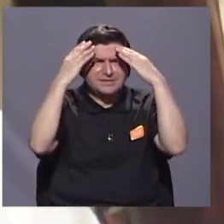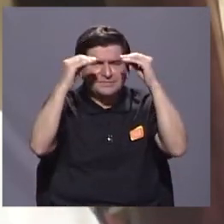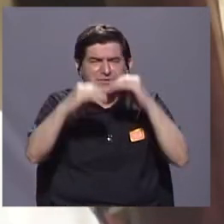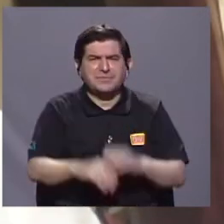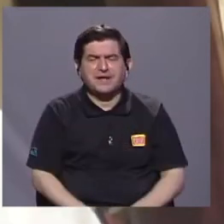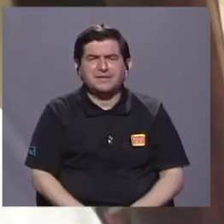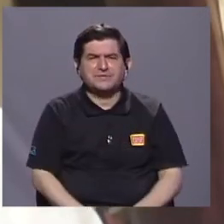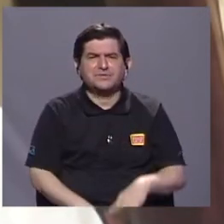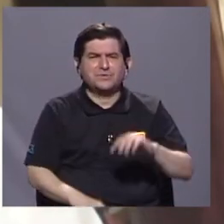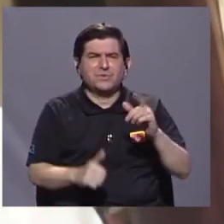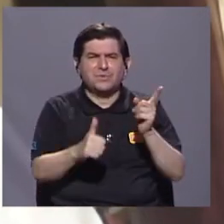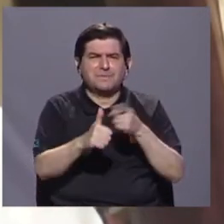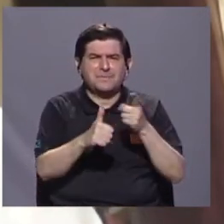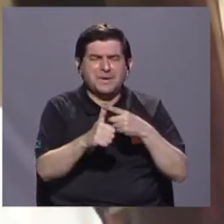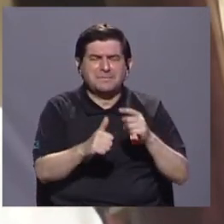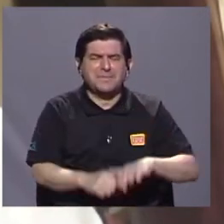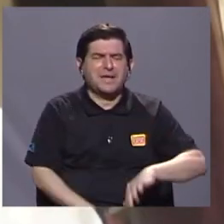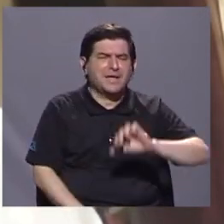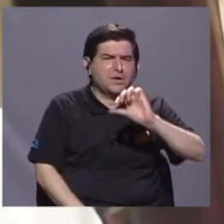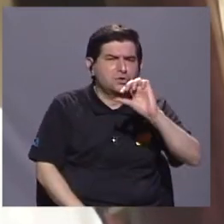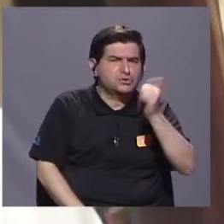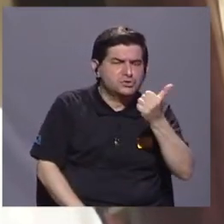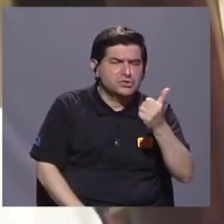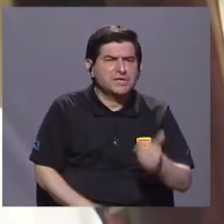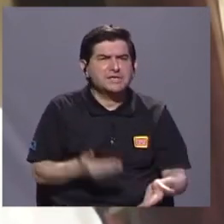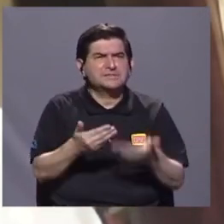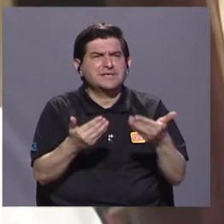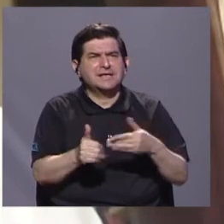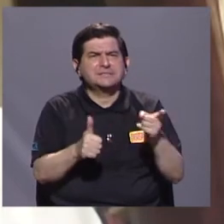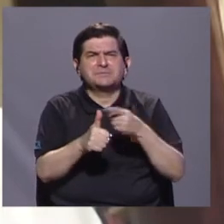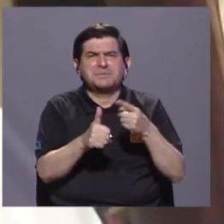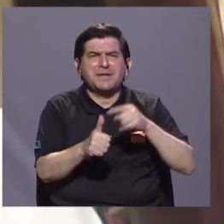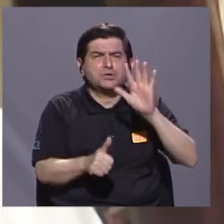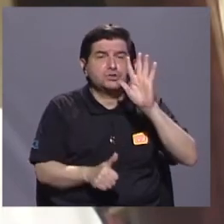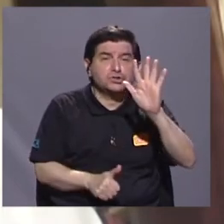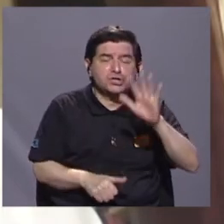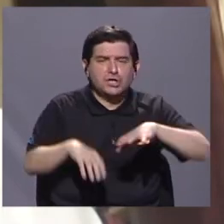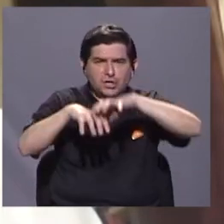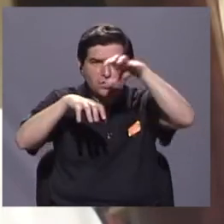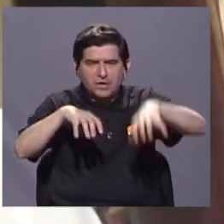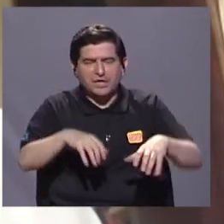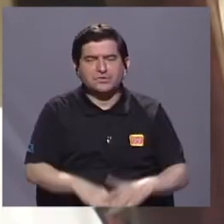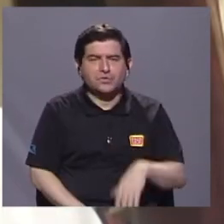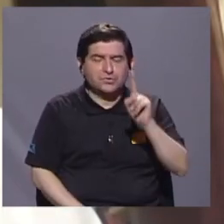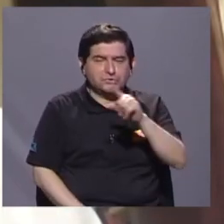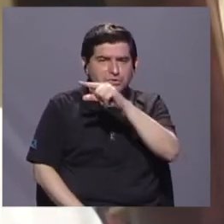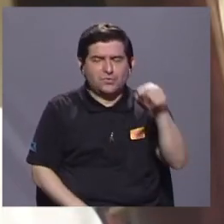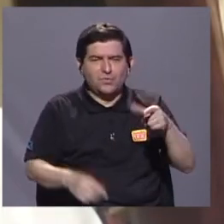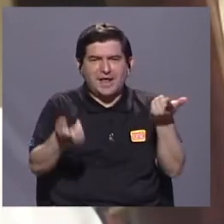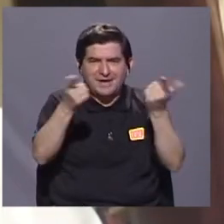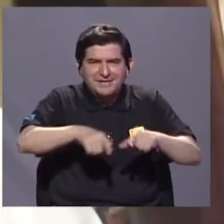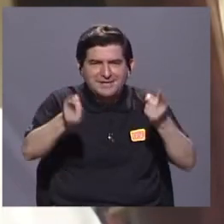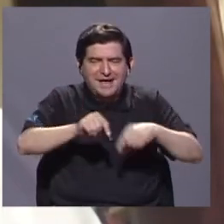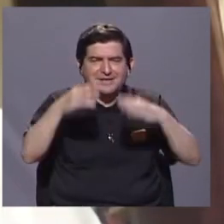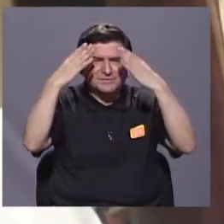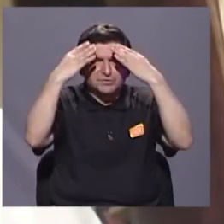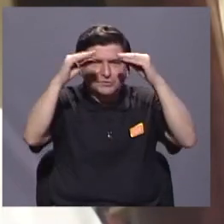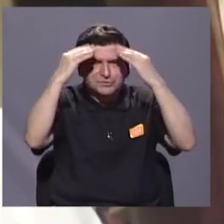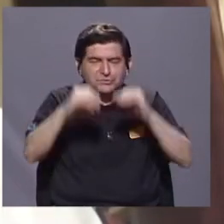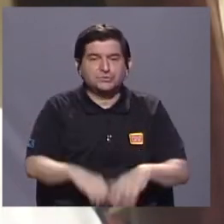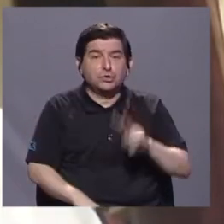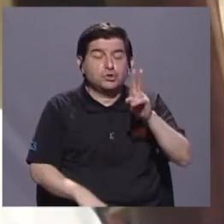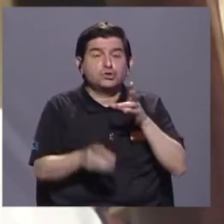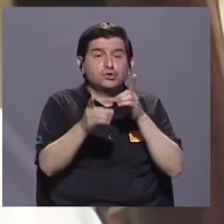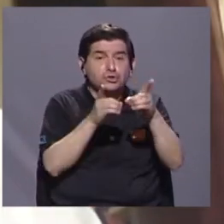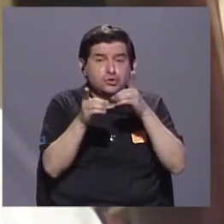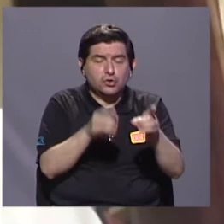los primeros 10, inclusive casi 5 cantones que más casos han estado aportando por semana. Y en específico dos